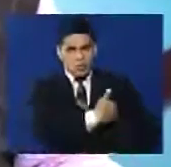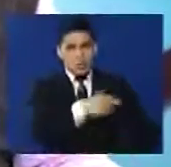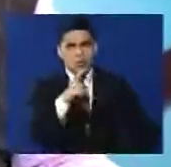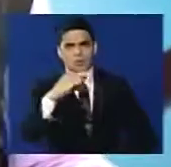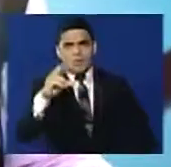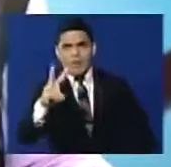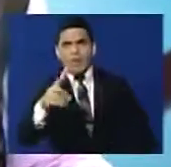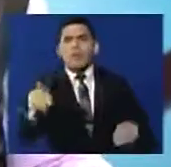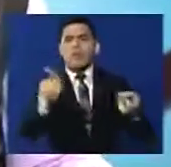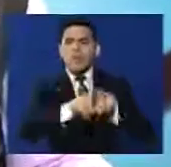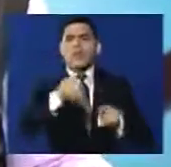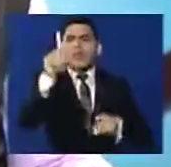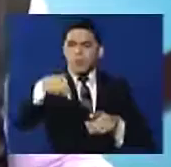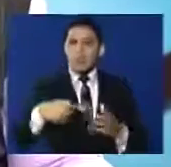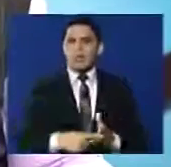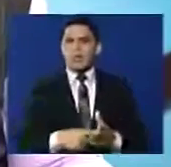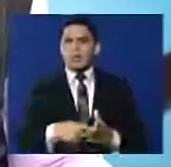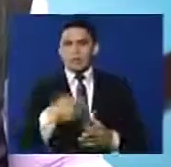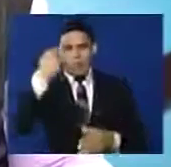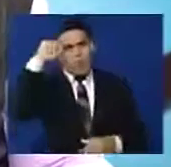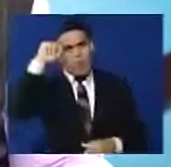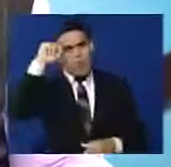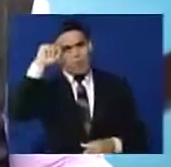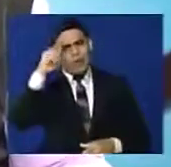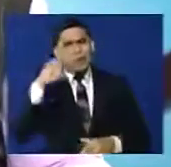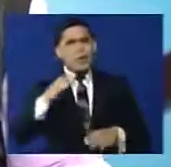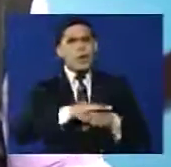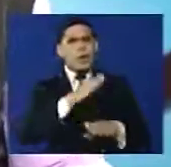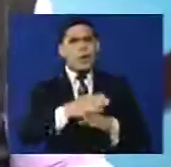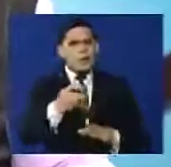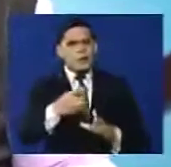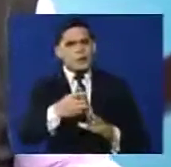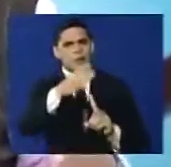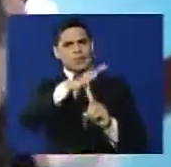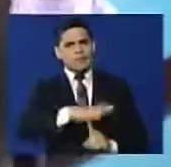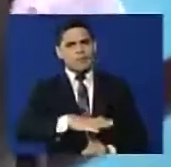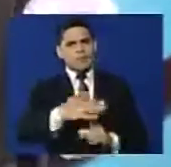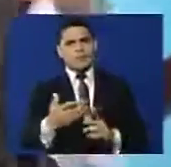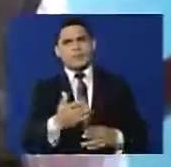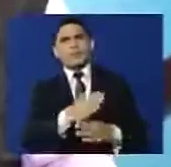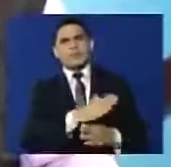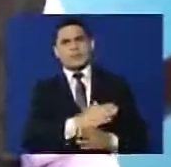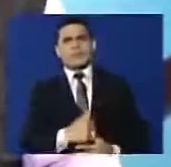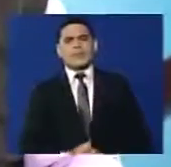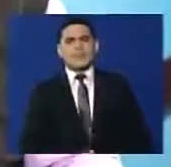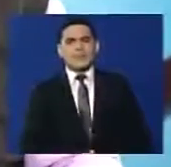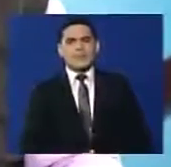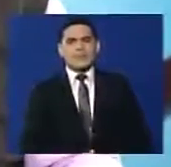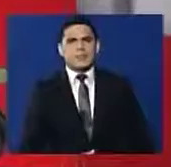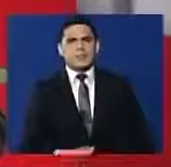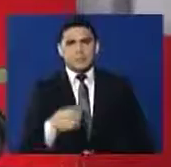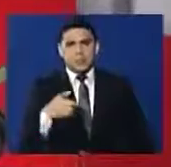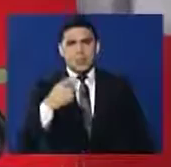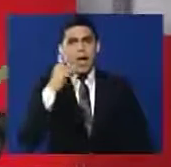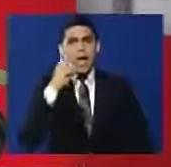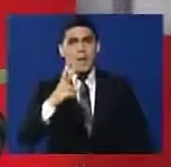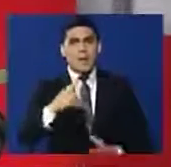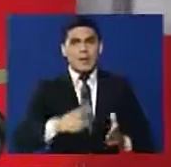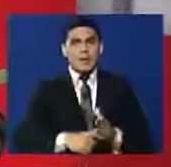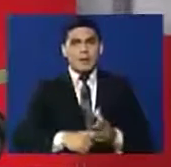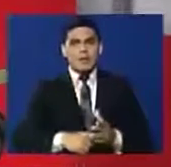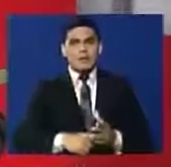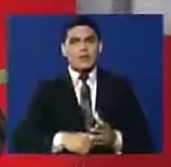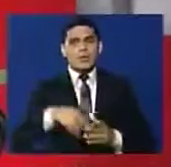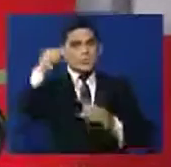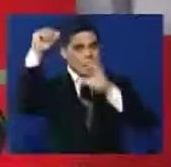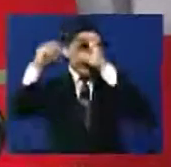Central fue una consecuencia de esa arbitrariedad precedente. Mira, pues tú has visto a Iron Man, ¿no? Tú has visto a Iron